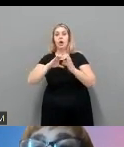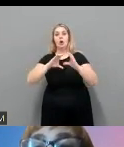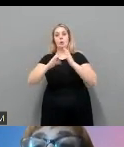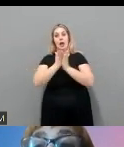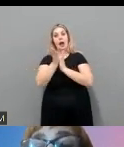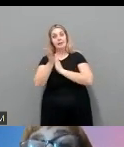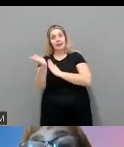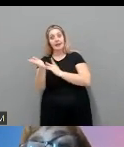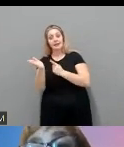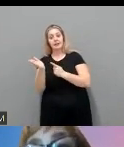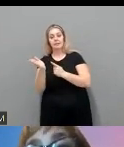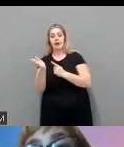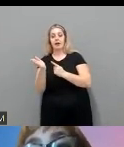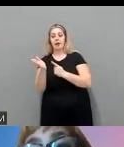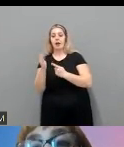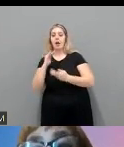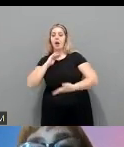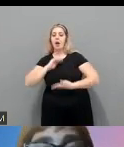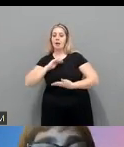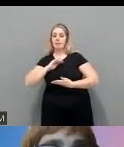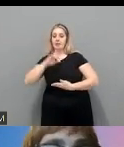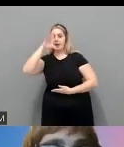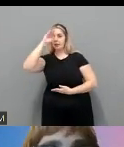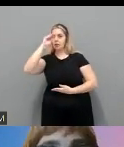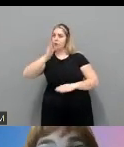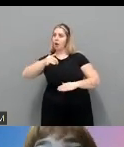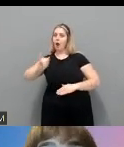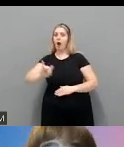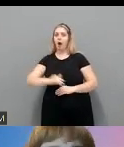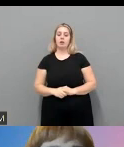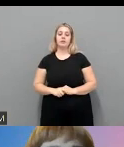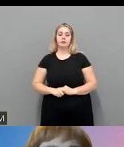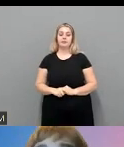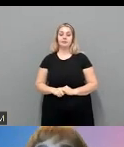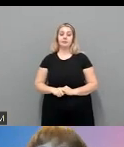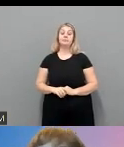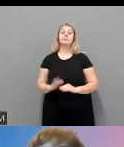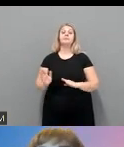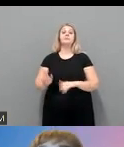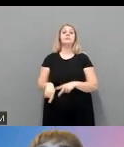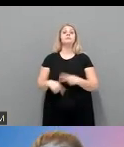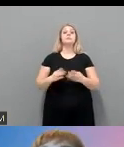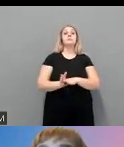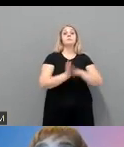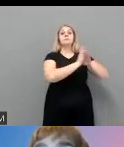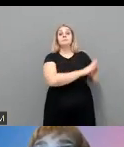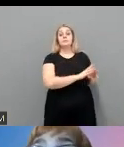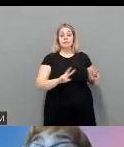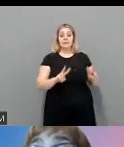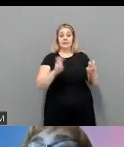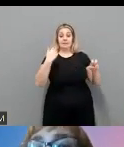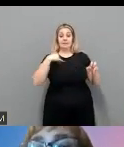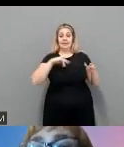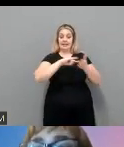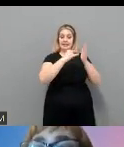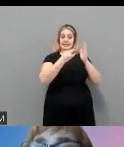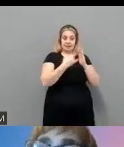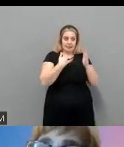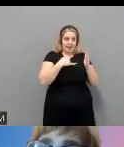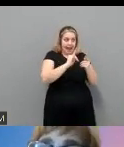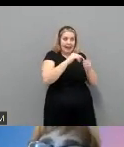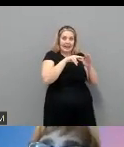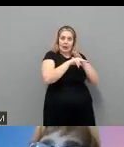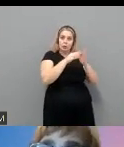alternativa mantienen capacidad intelectual. Y luego, otra de las cuestiones, una vez tenemos el sistema, es decir, los